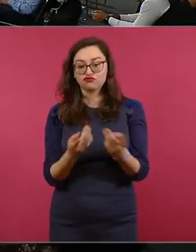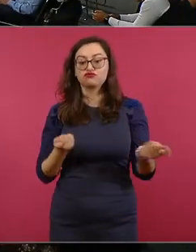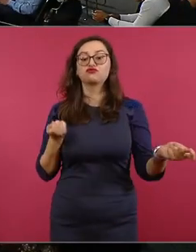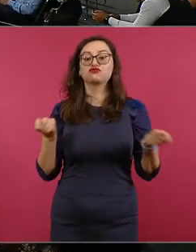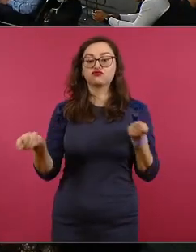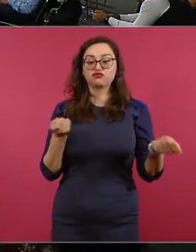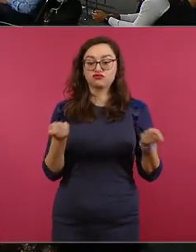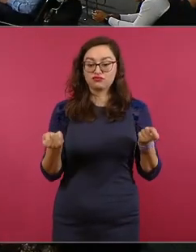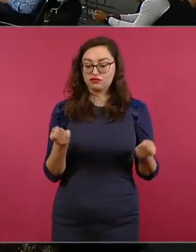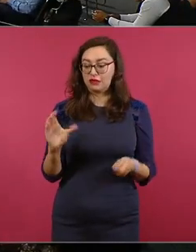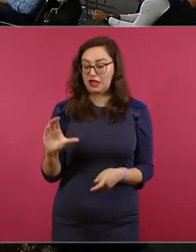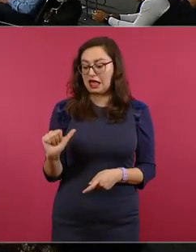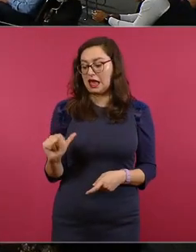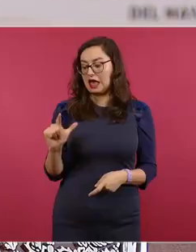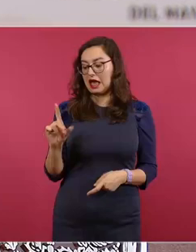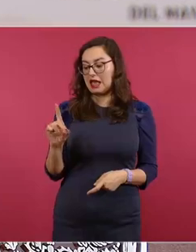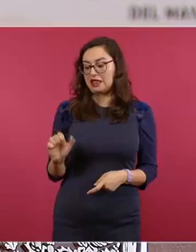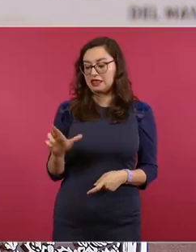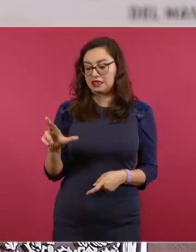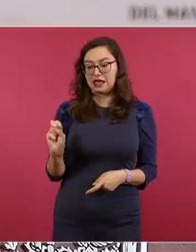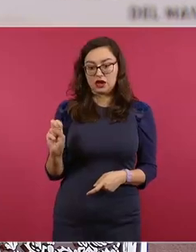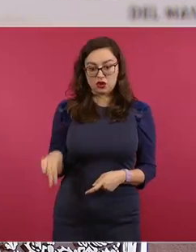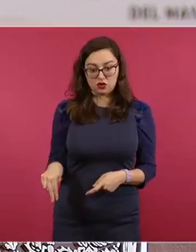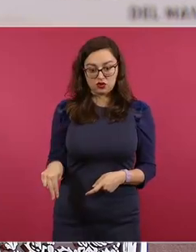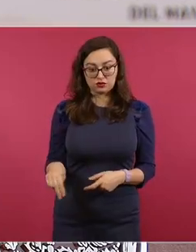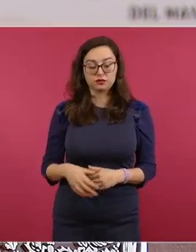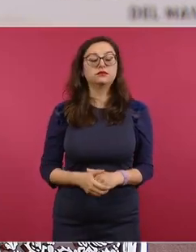durante el gobierno de Felipe Calderón.